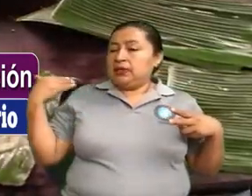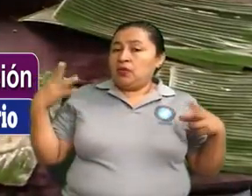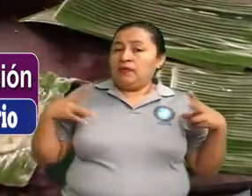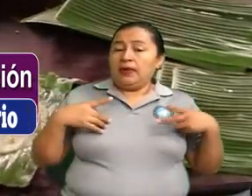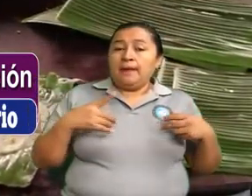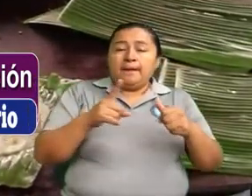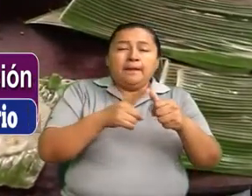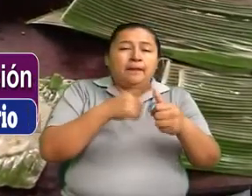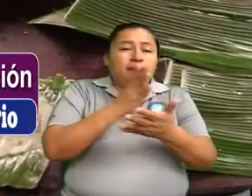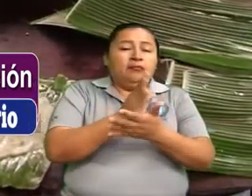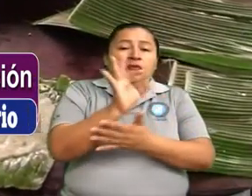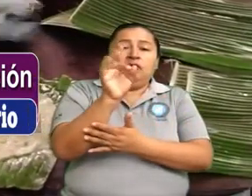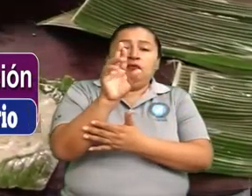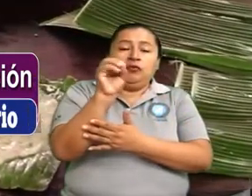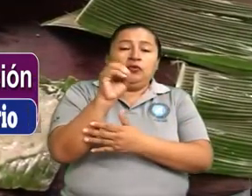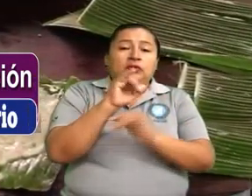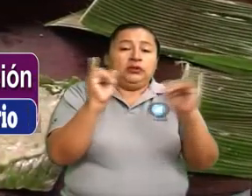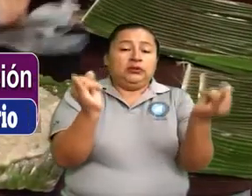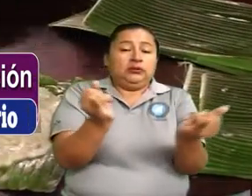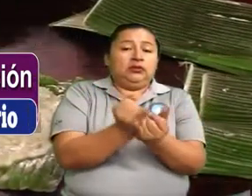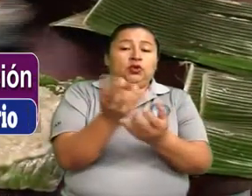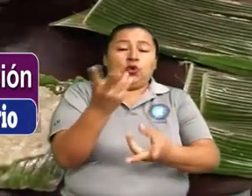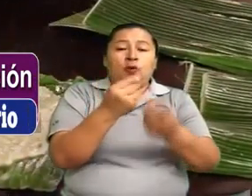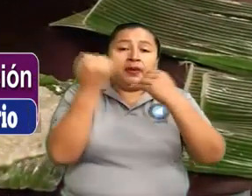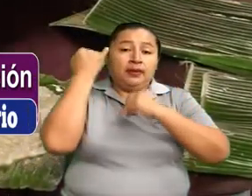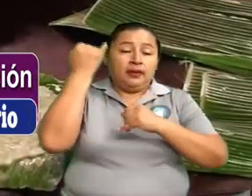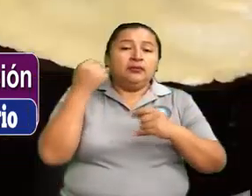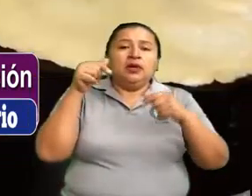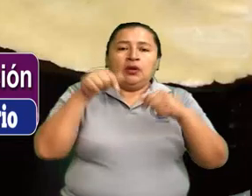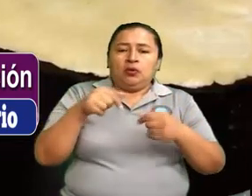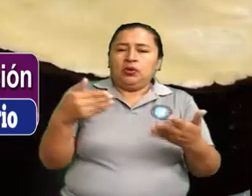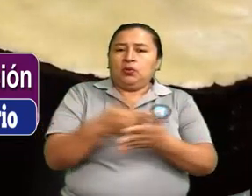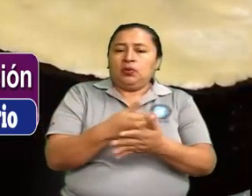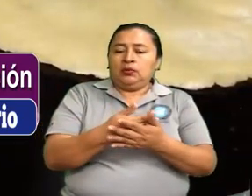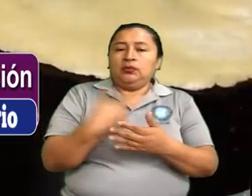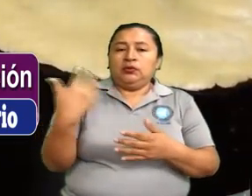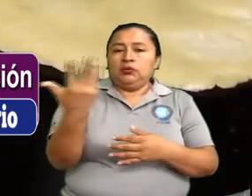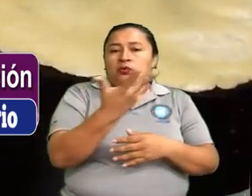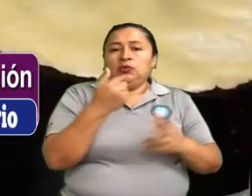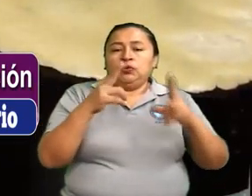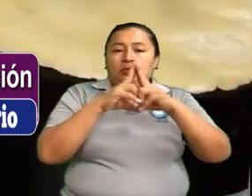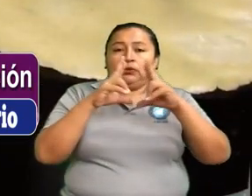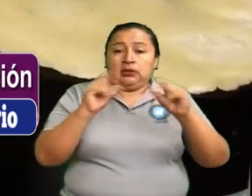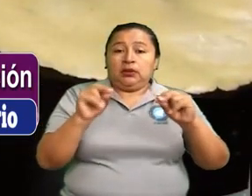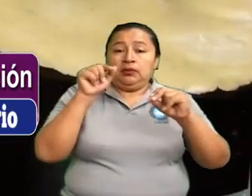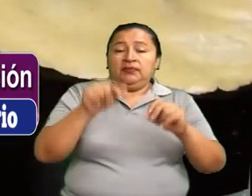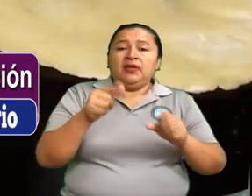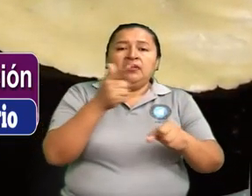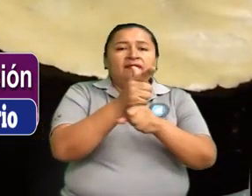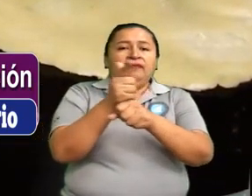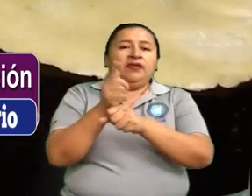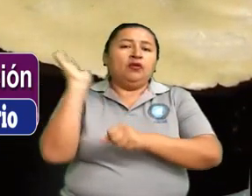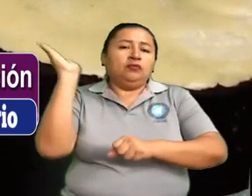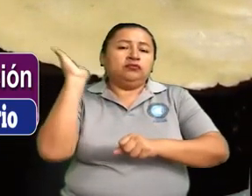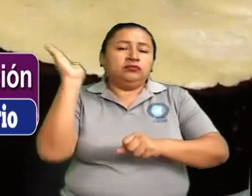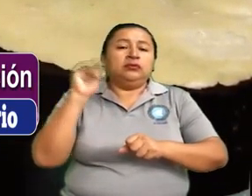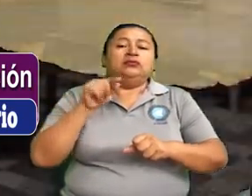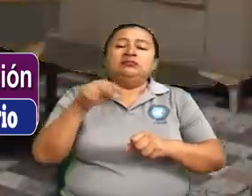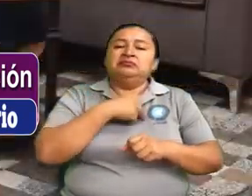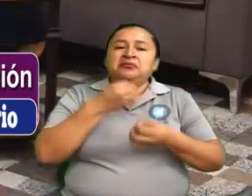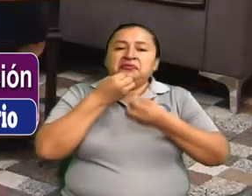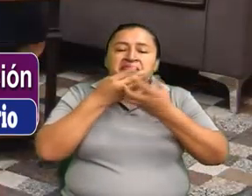foro internacional de economía creativa. Recientemente estamos haciendo en todo el país videoconferencias donde se está